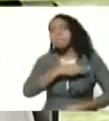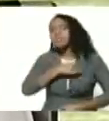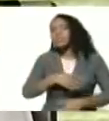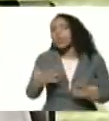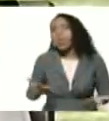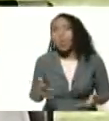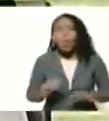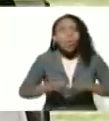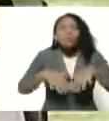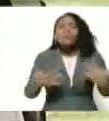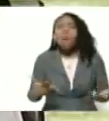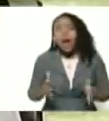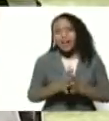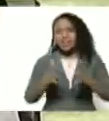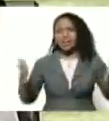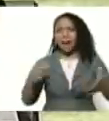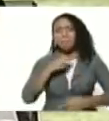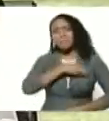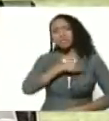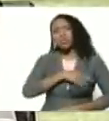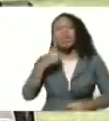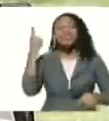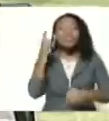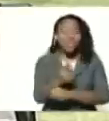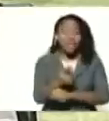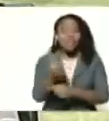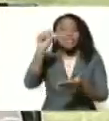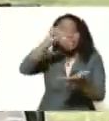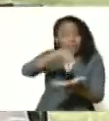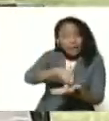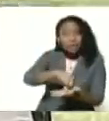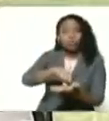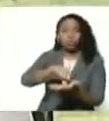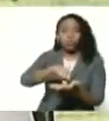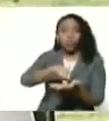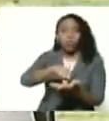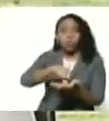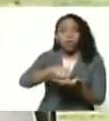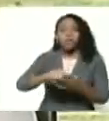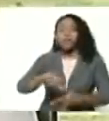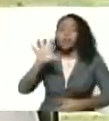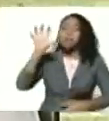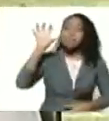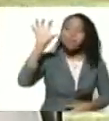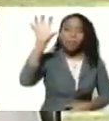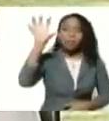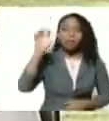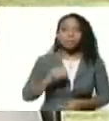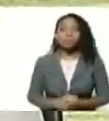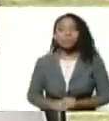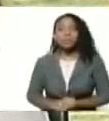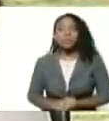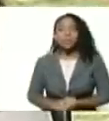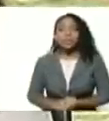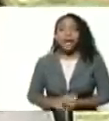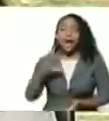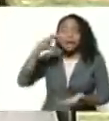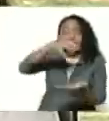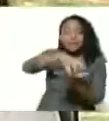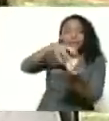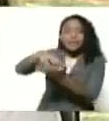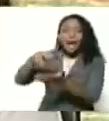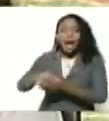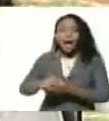o cuál gran misión debe estar en el centro del mapa del estado de